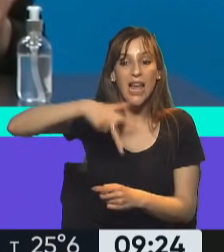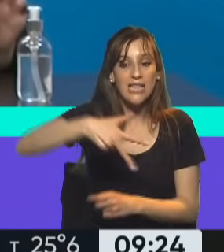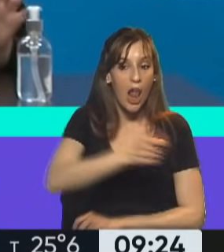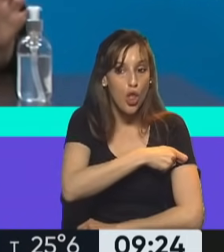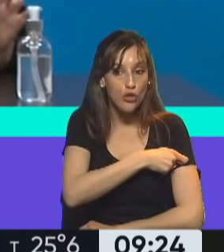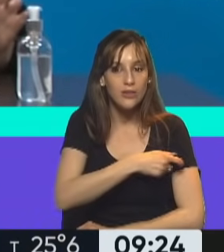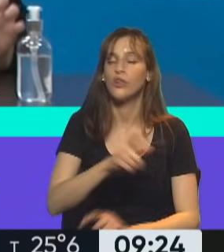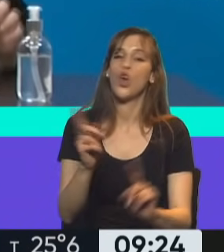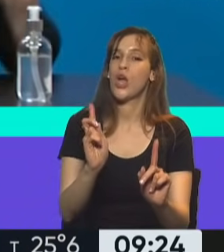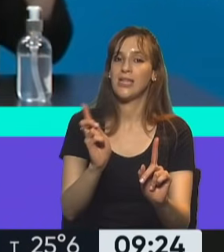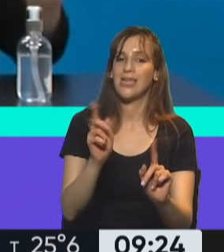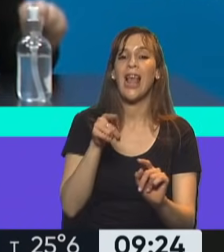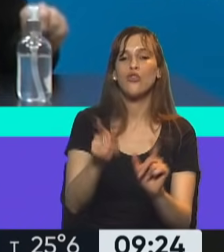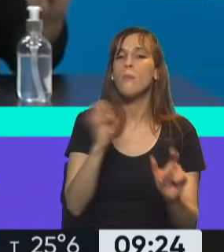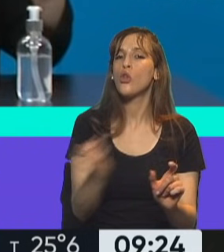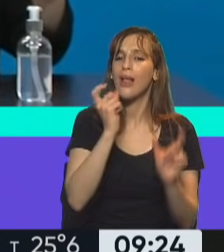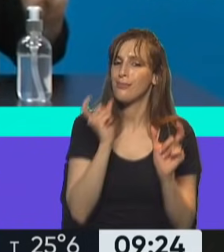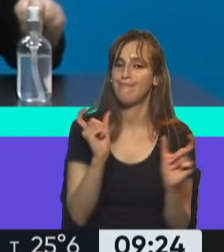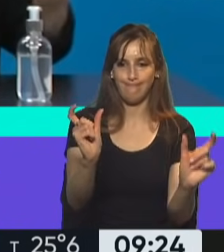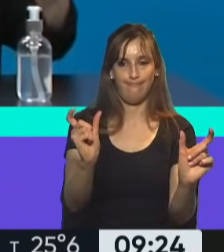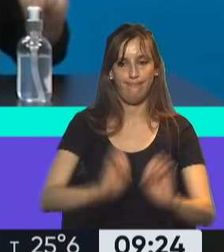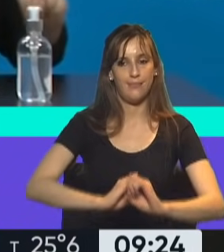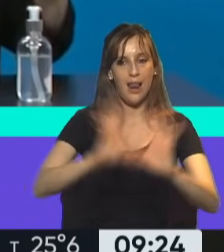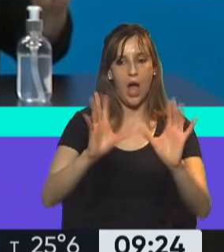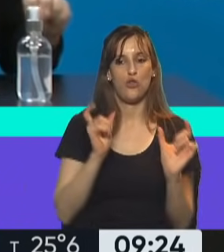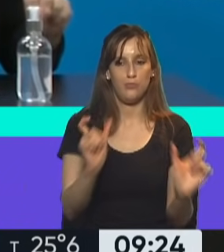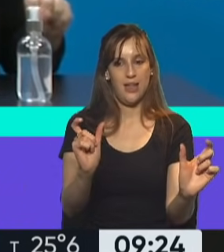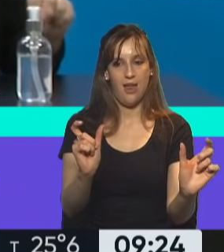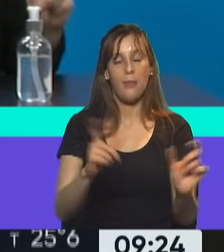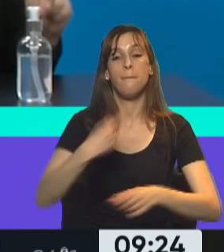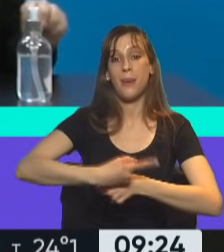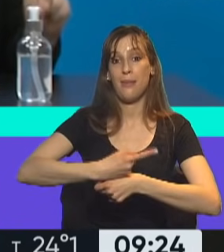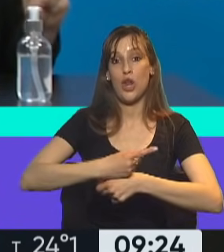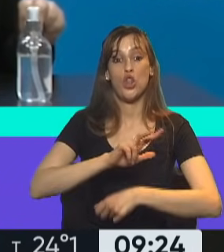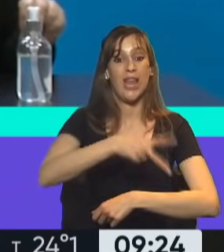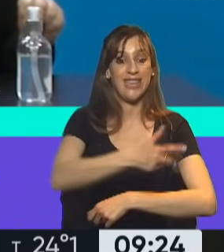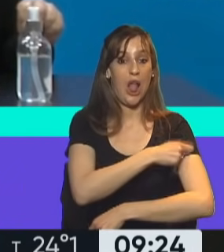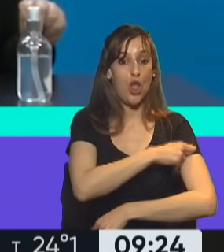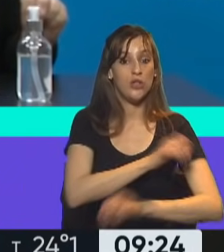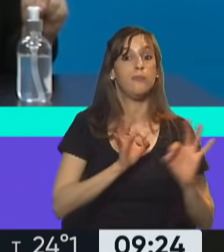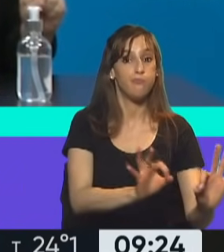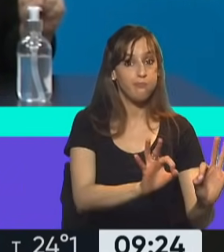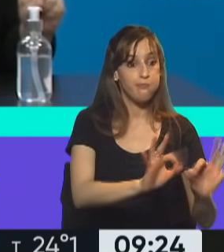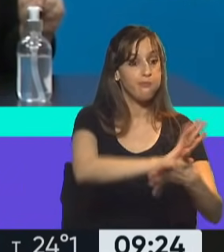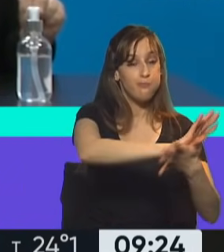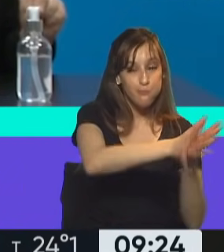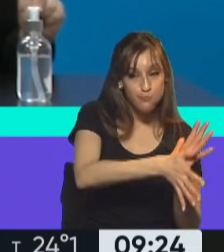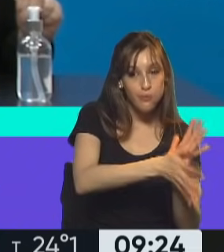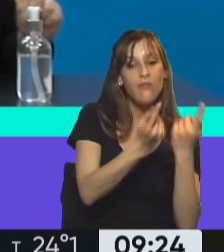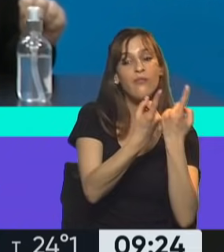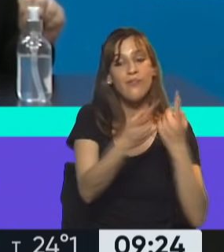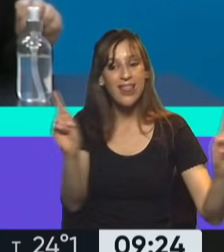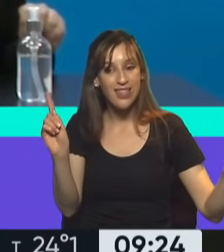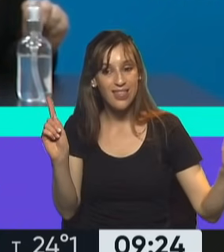siempre tenemos que diferenciar el concepto de lo que es completar el esquema primario con una tercera dosis y dar un refuerzo. El año